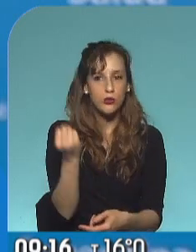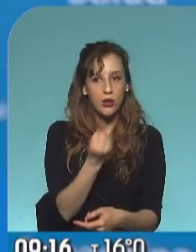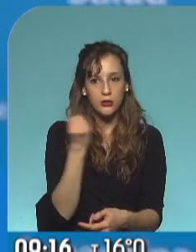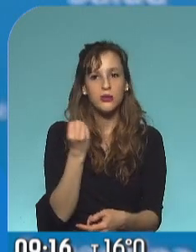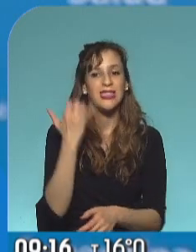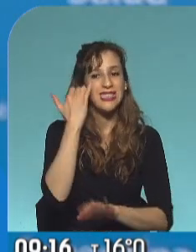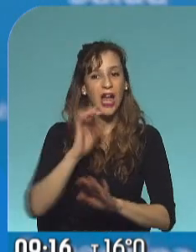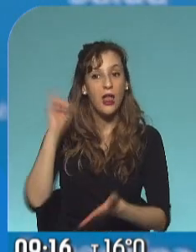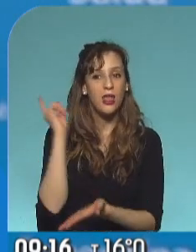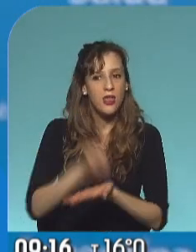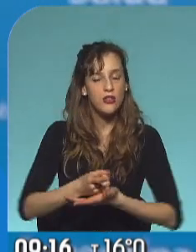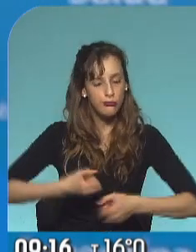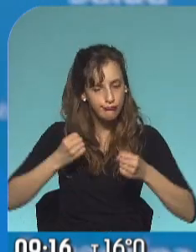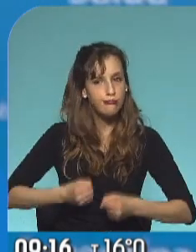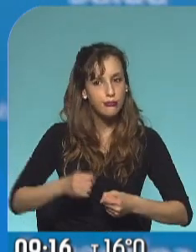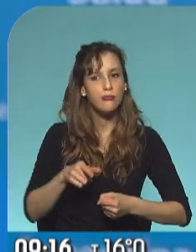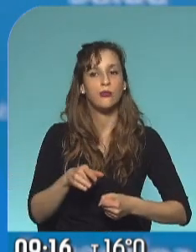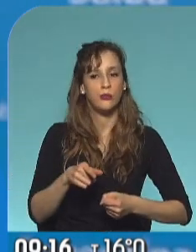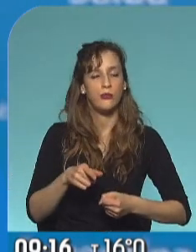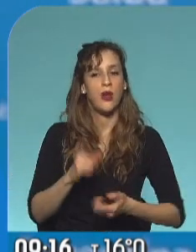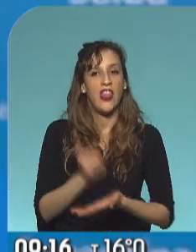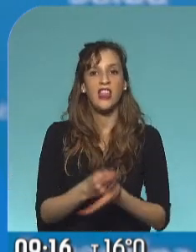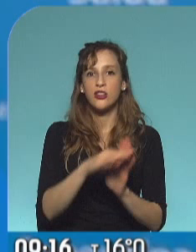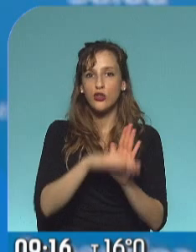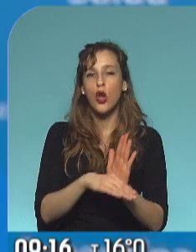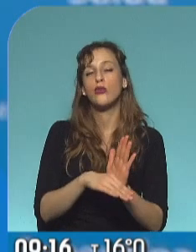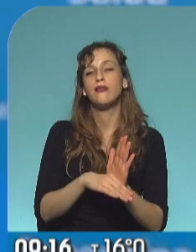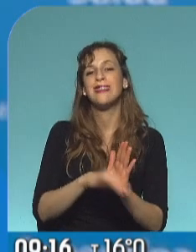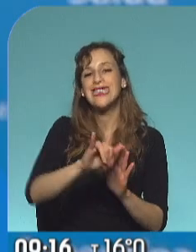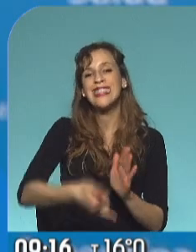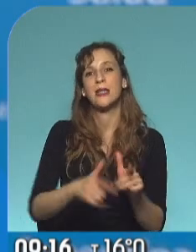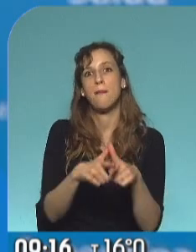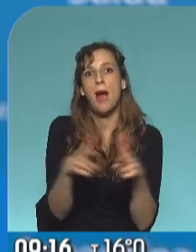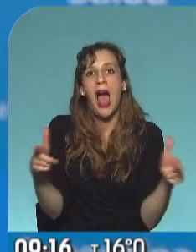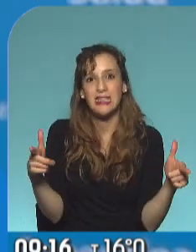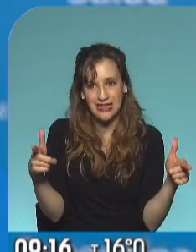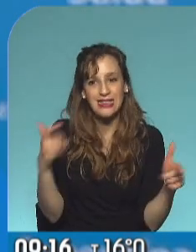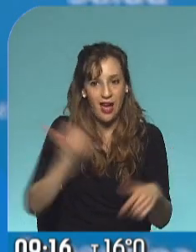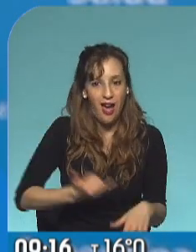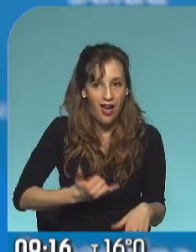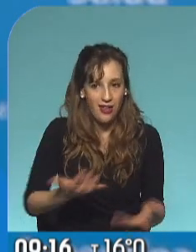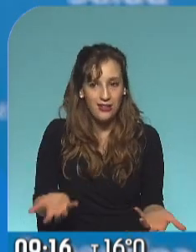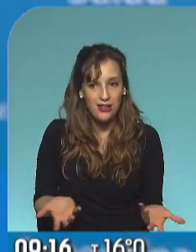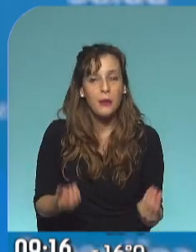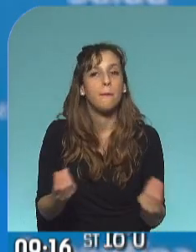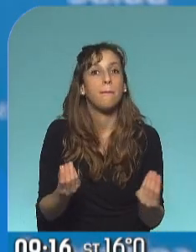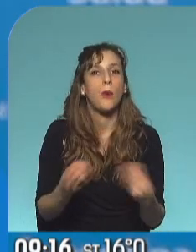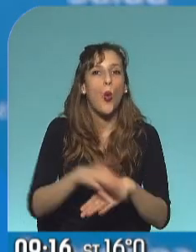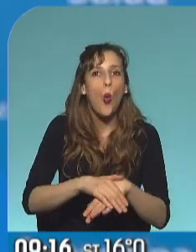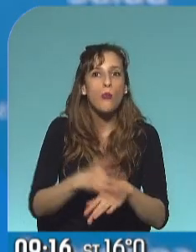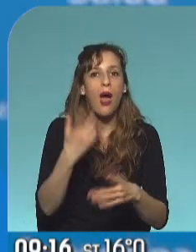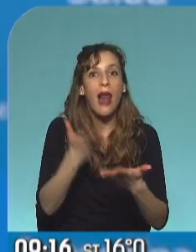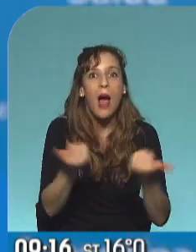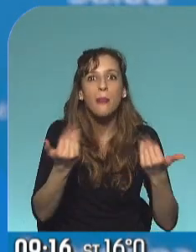toma esta decisión en un primer momento aumenta el número de casos porque se acelera velocidad en el diagnóstico